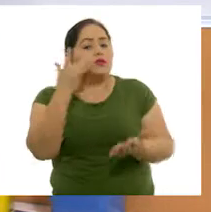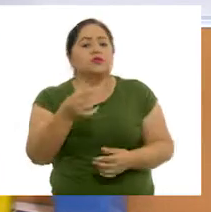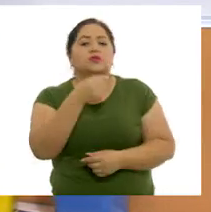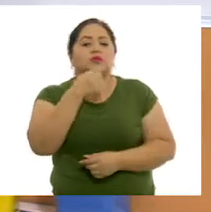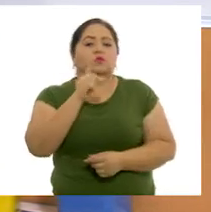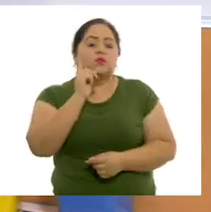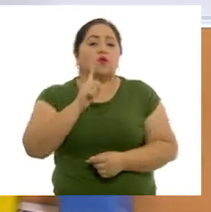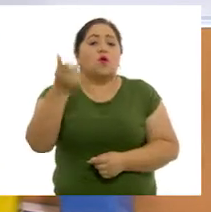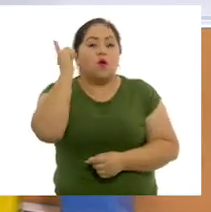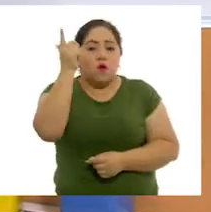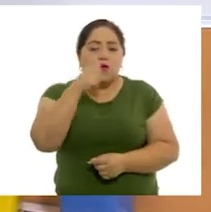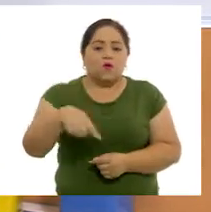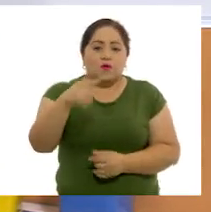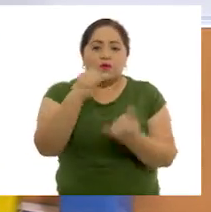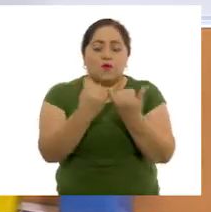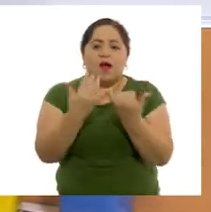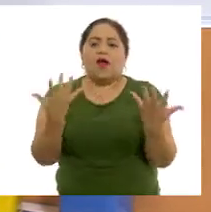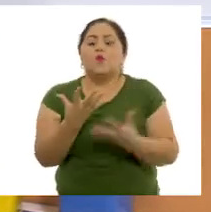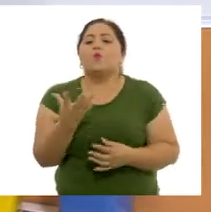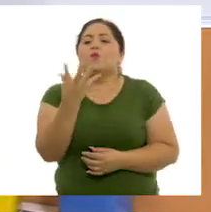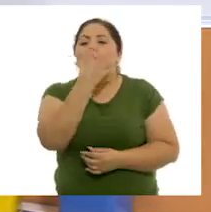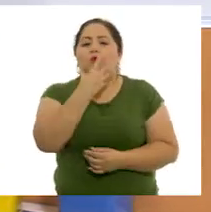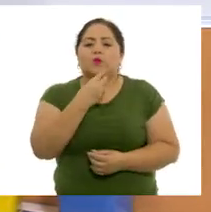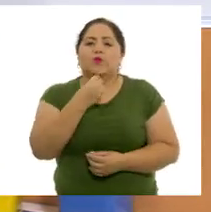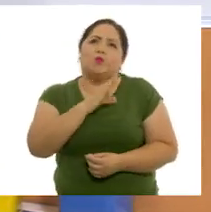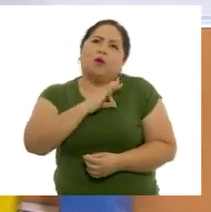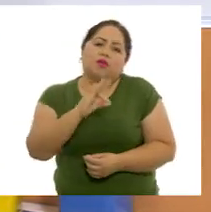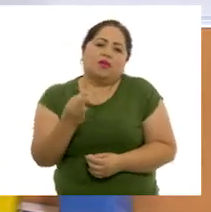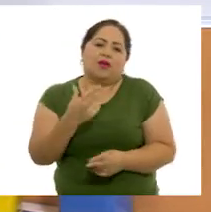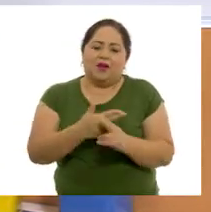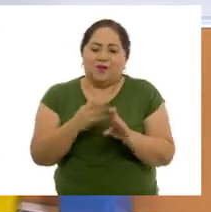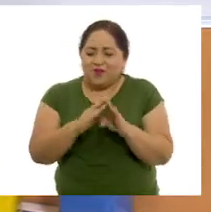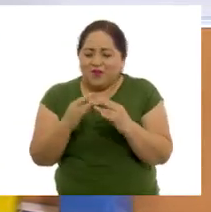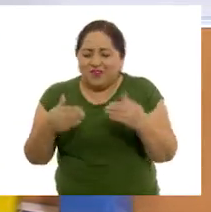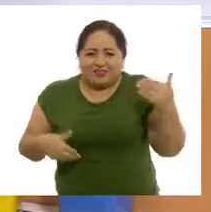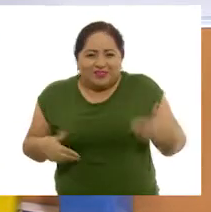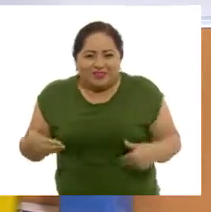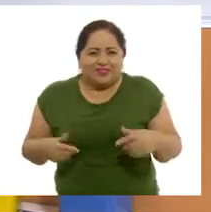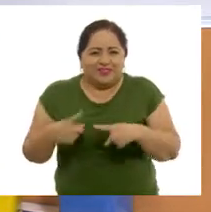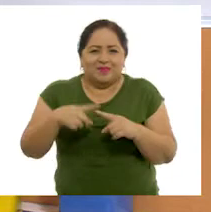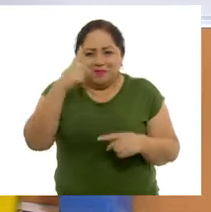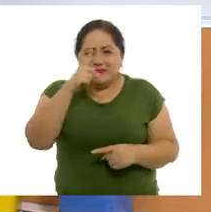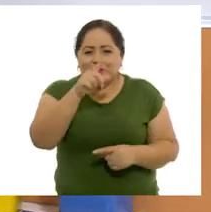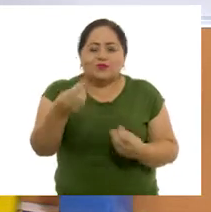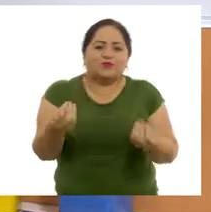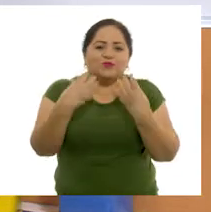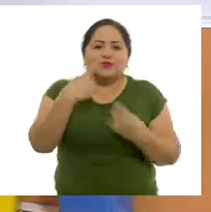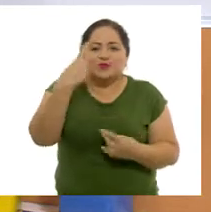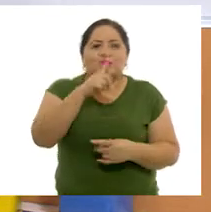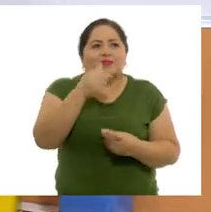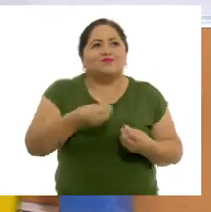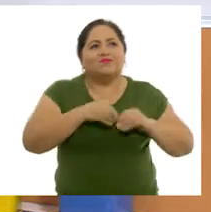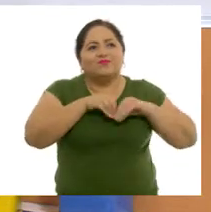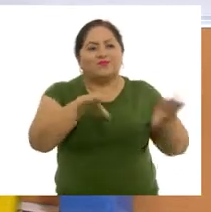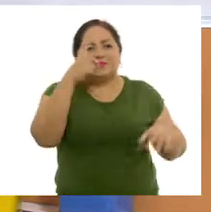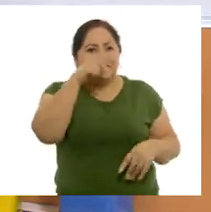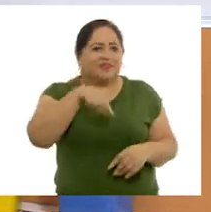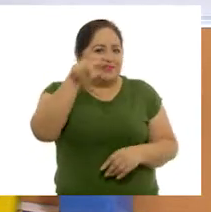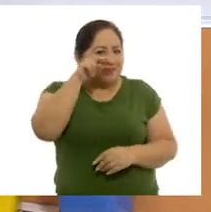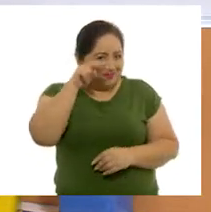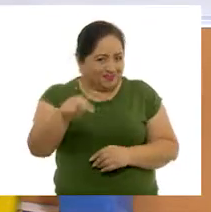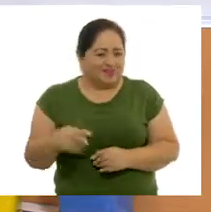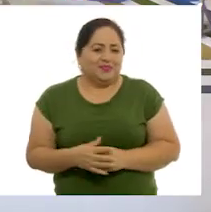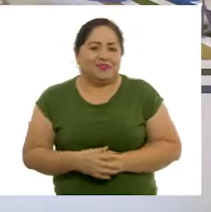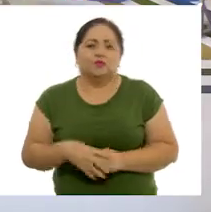Y bueno, esperemos que también hagan una bonita, podríamos llamarle hasta coreografía, y que nos la hagan llegar para pues la podamos compartir con todos los demás niñas y